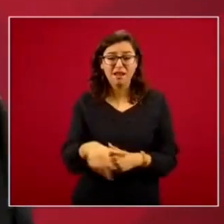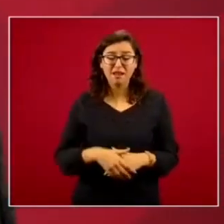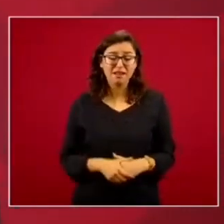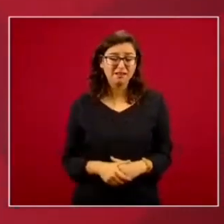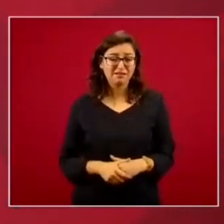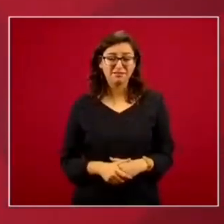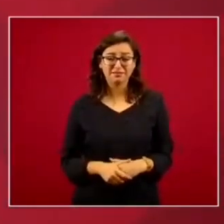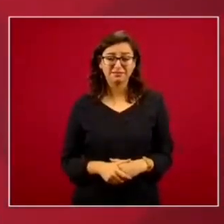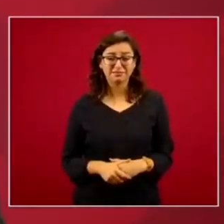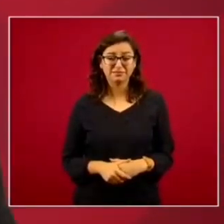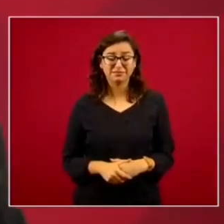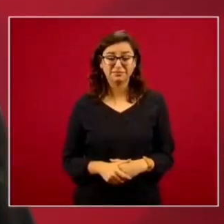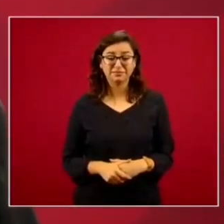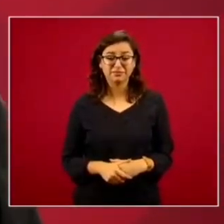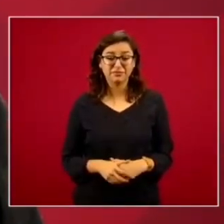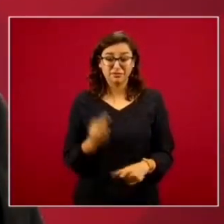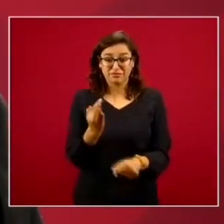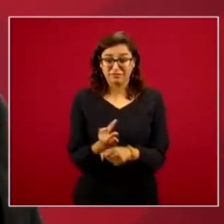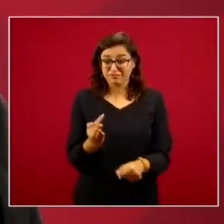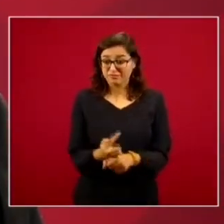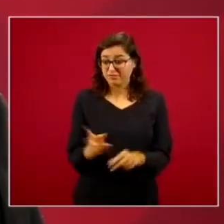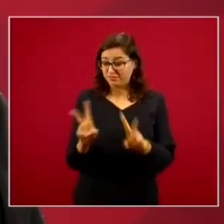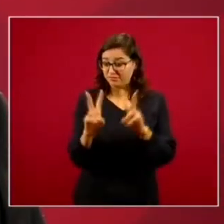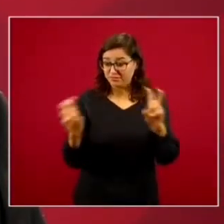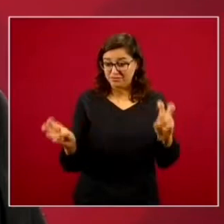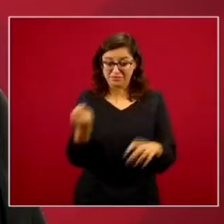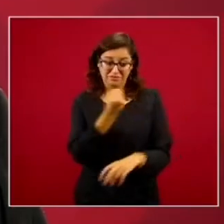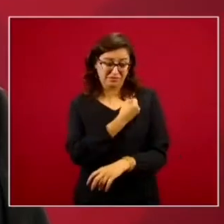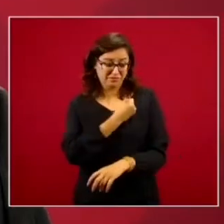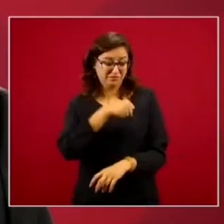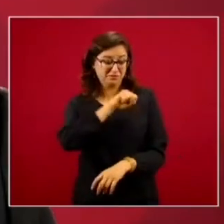Hoy que informamos sobre la salud,